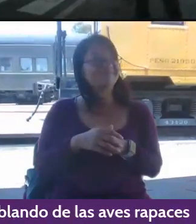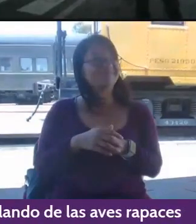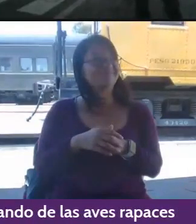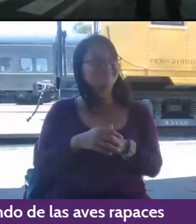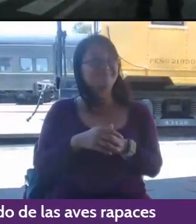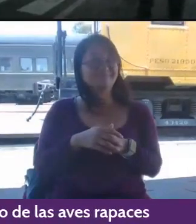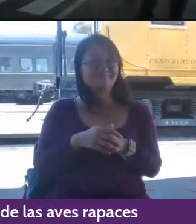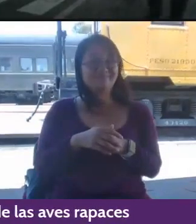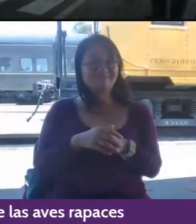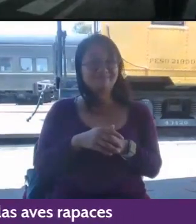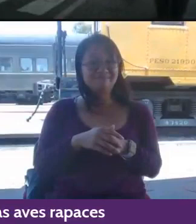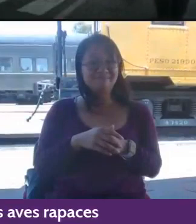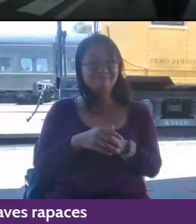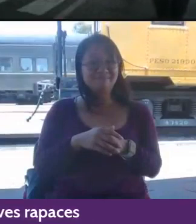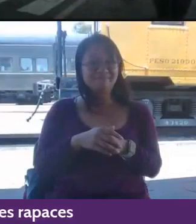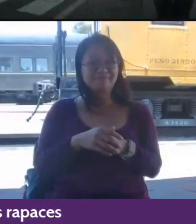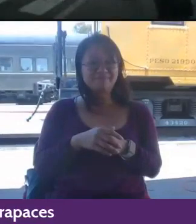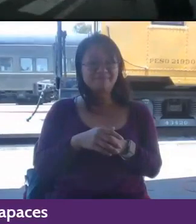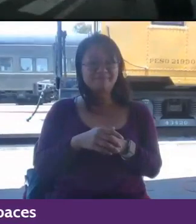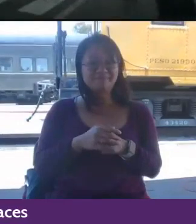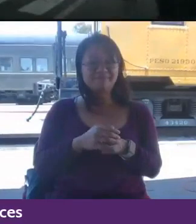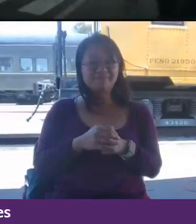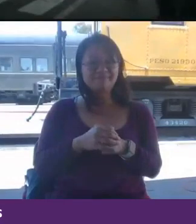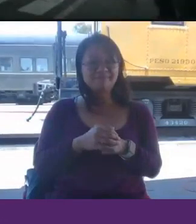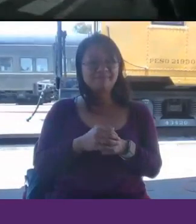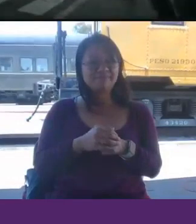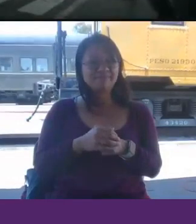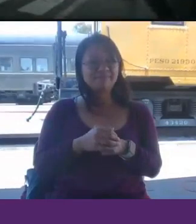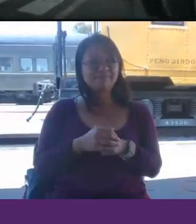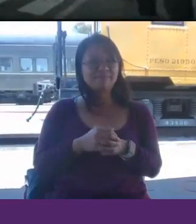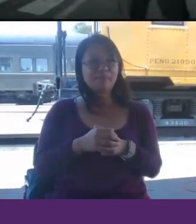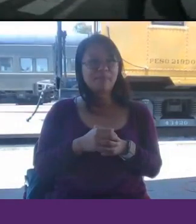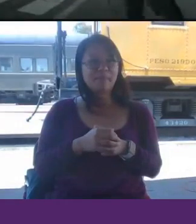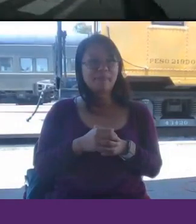viva. La que levantó rápido la mano, ¿no? Para